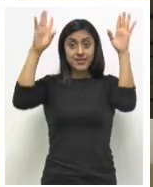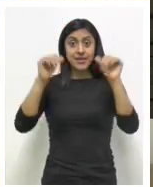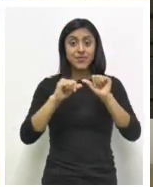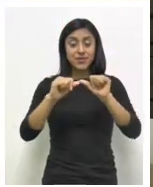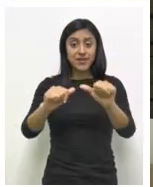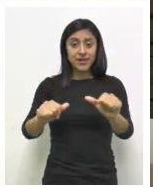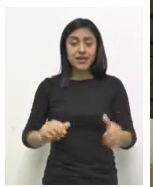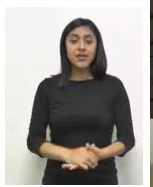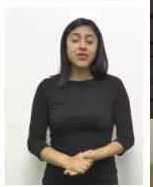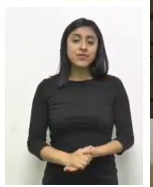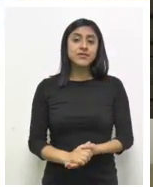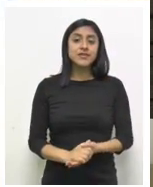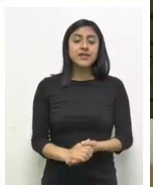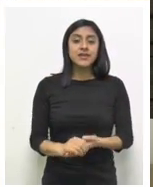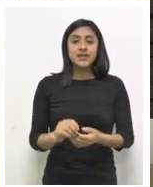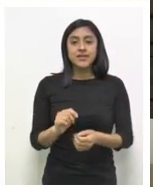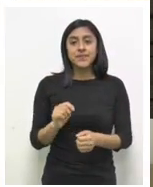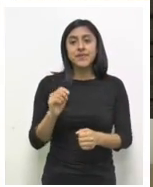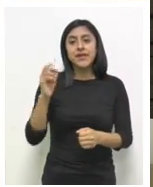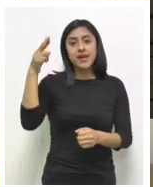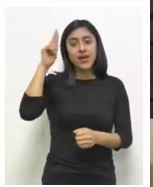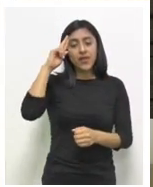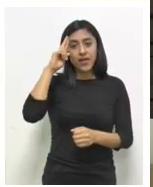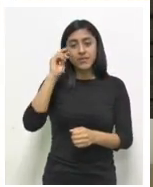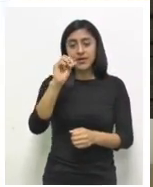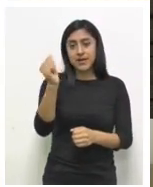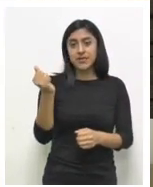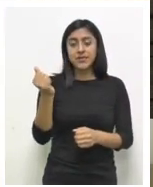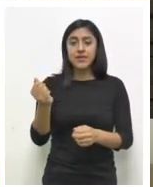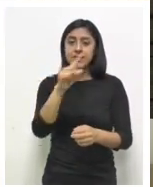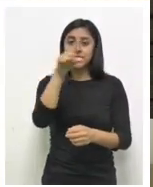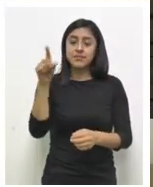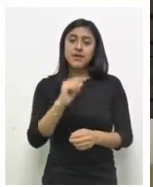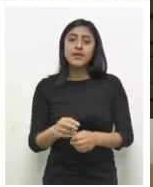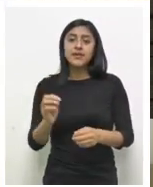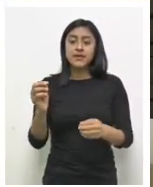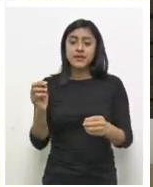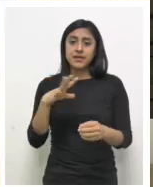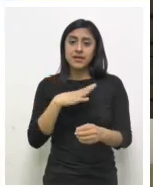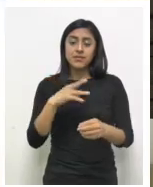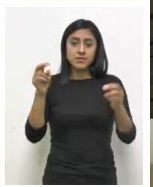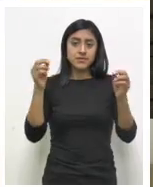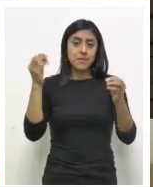Gracias por habernos sintonizado. Recuerde que la próxima semana regresaremos con más información